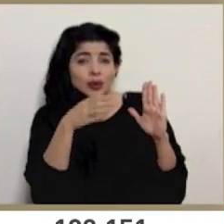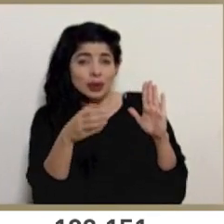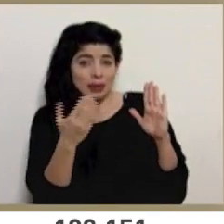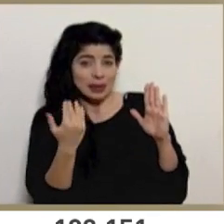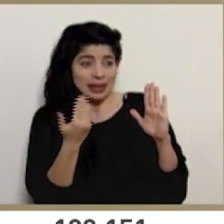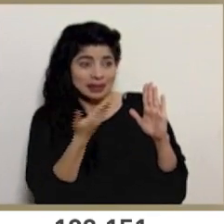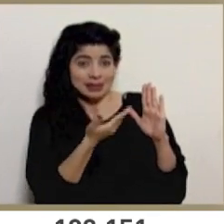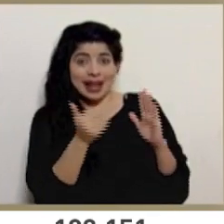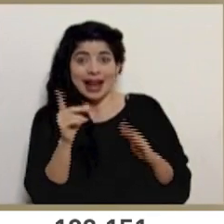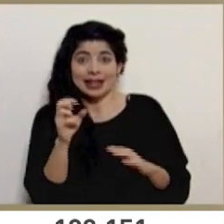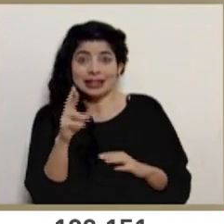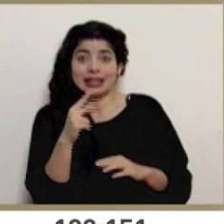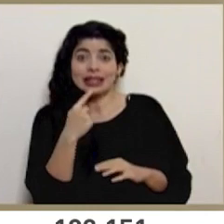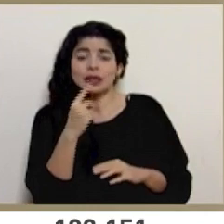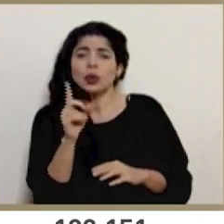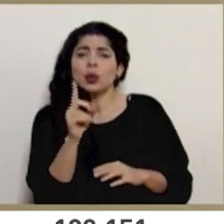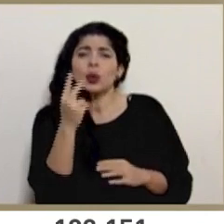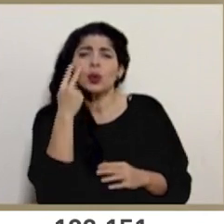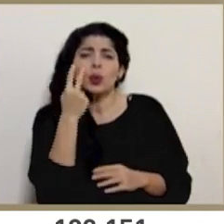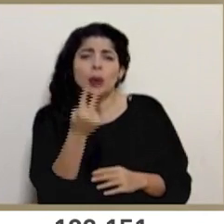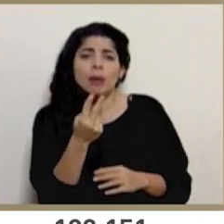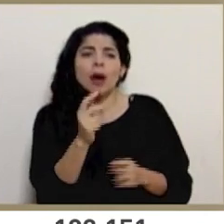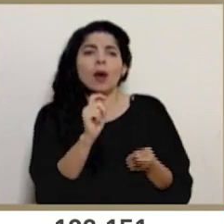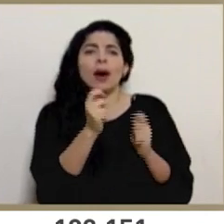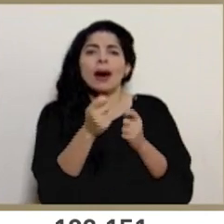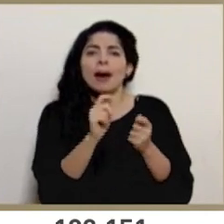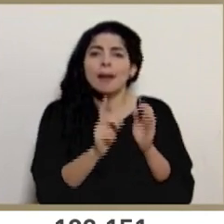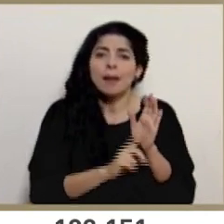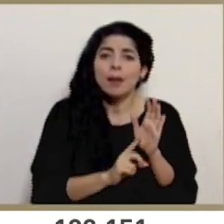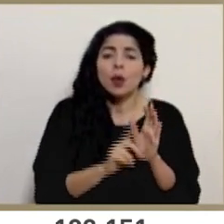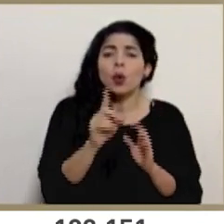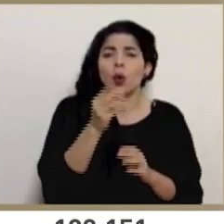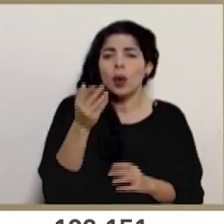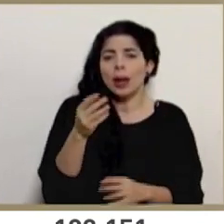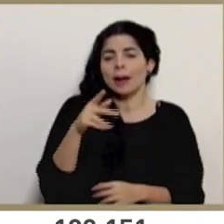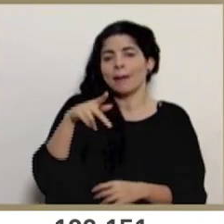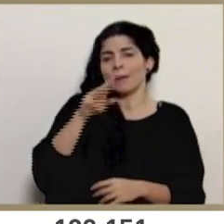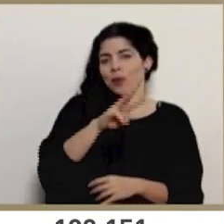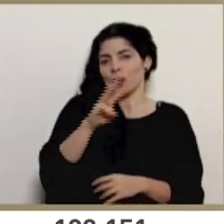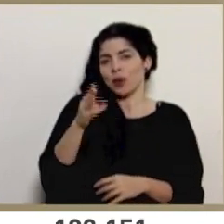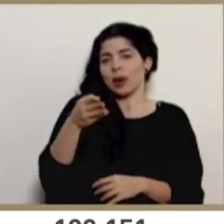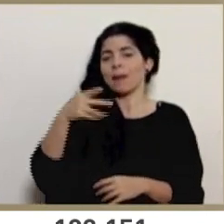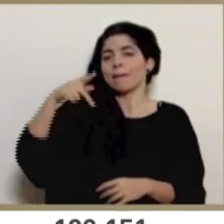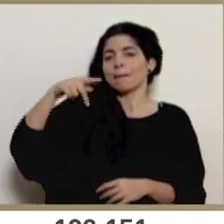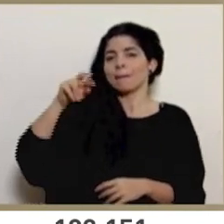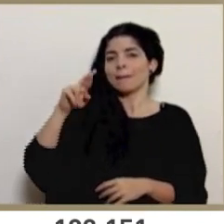don Alexander, las pueden seguir también con los cambios de medidas a través del sitio